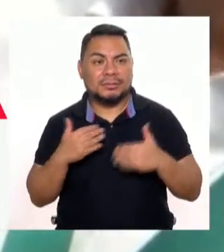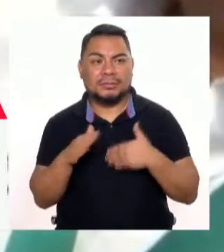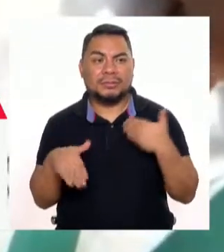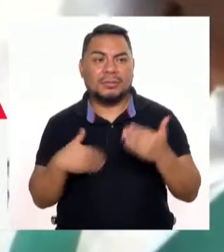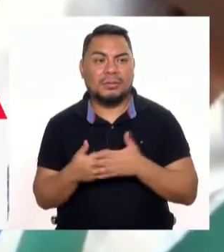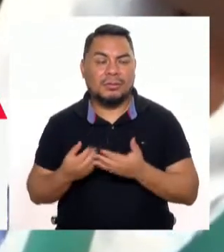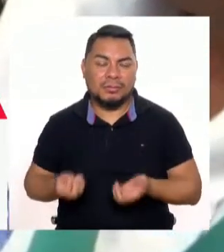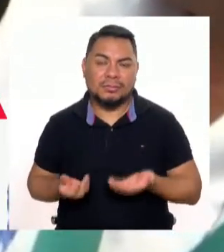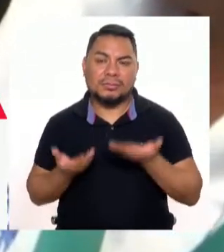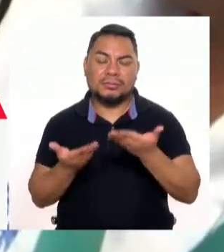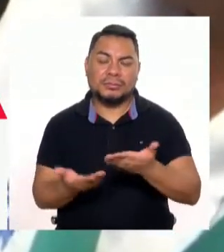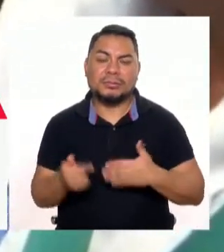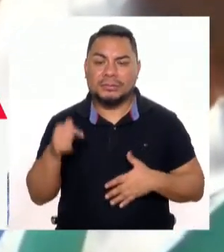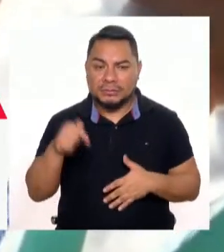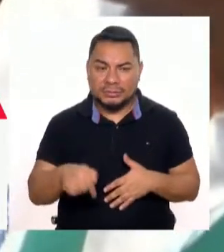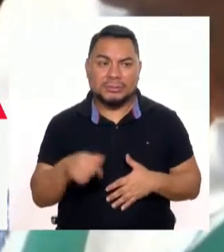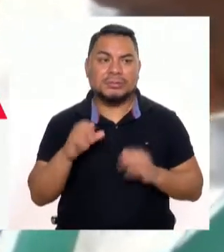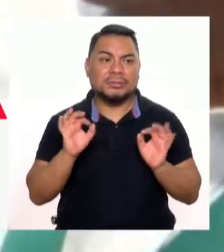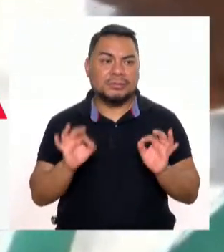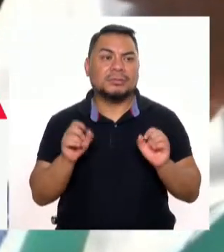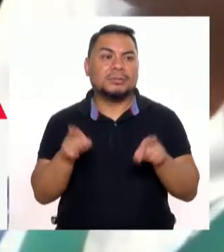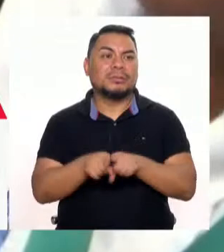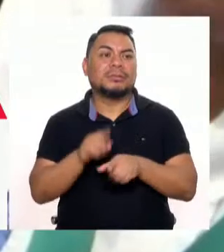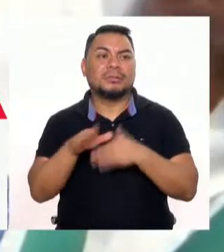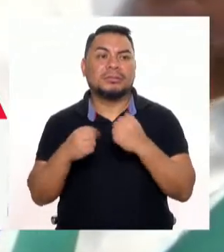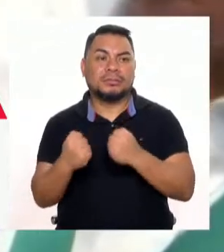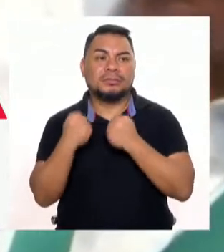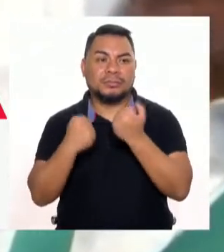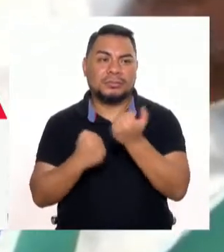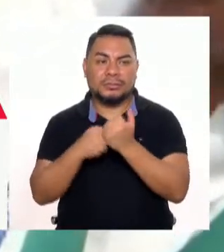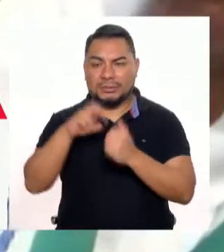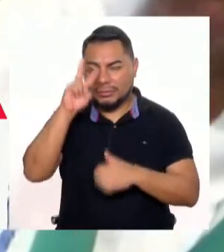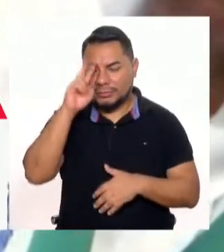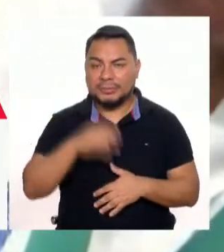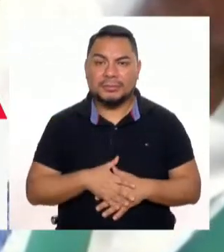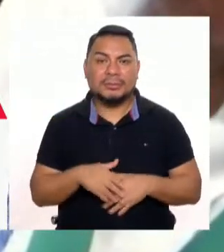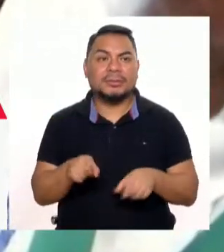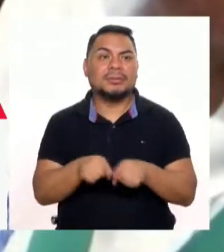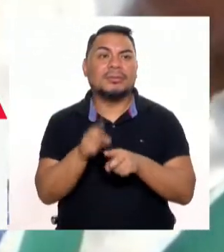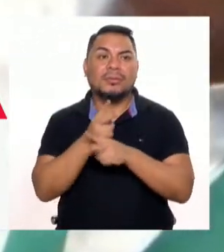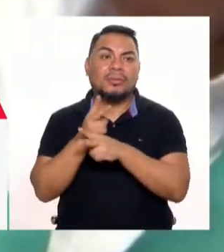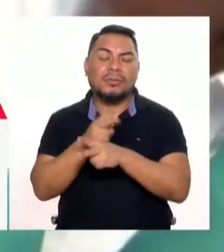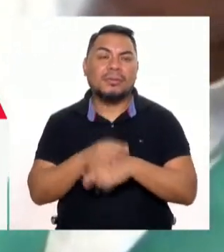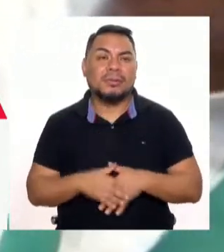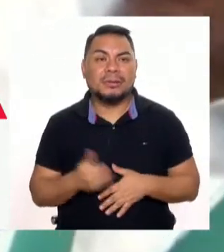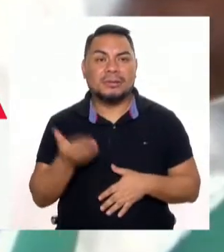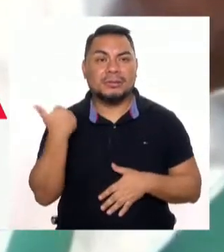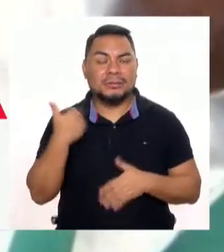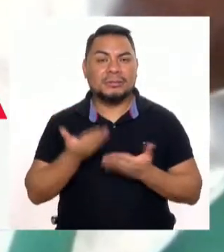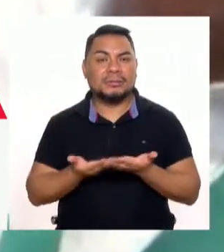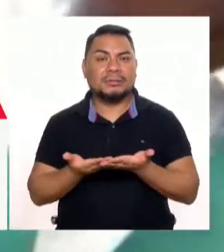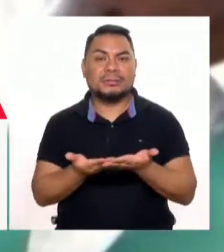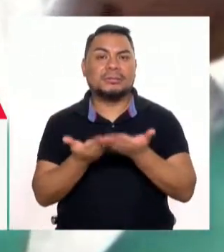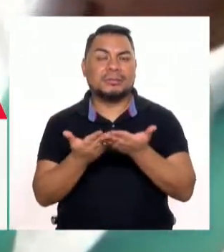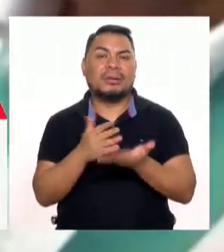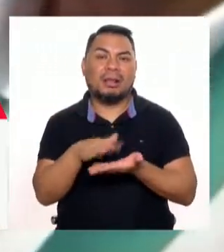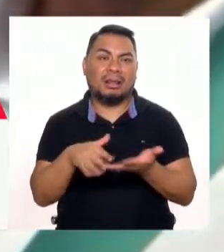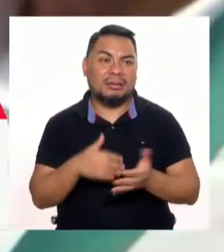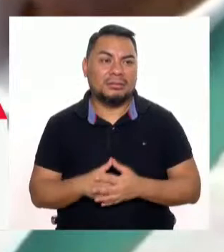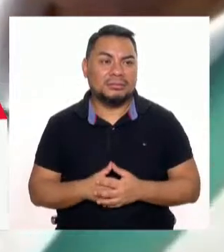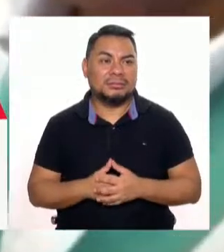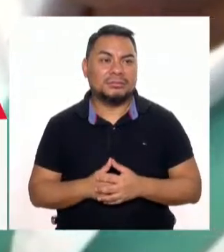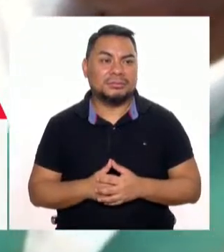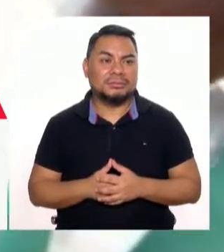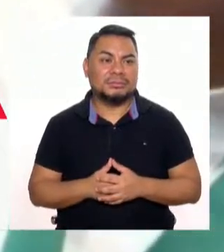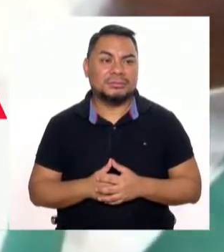todo para que eso esté con todo el pu sobre todo seguridad porque antes lo hacían de de manera informal y